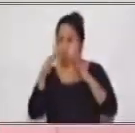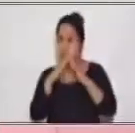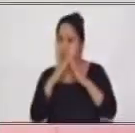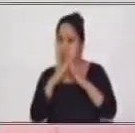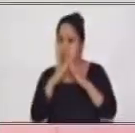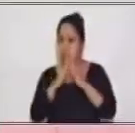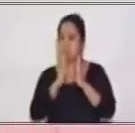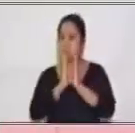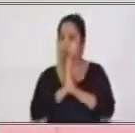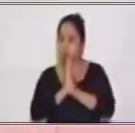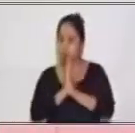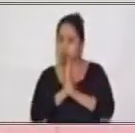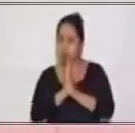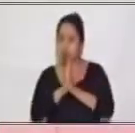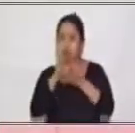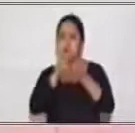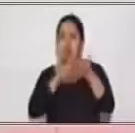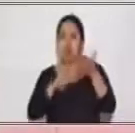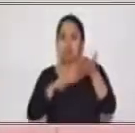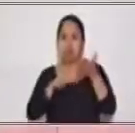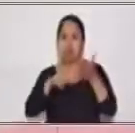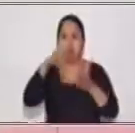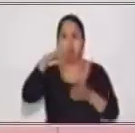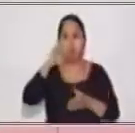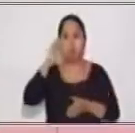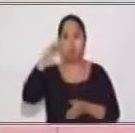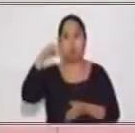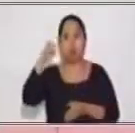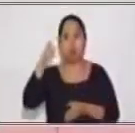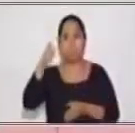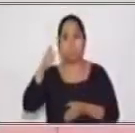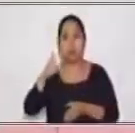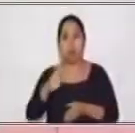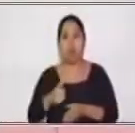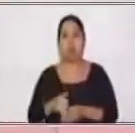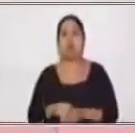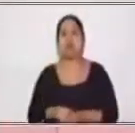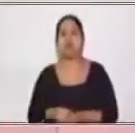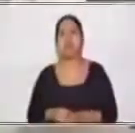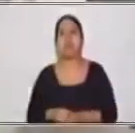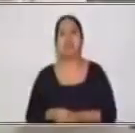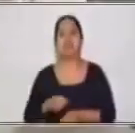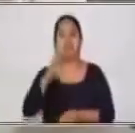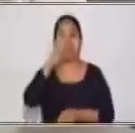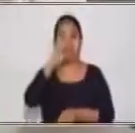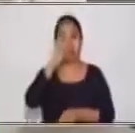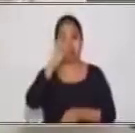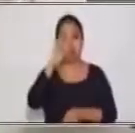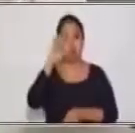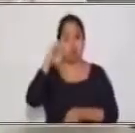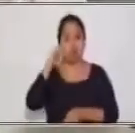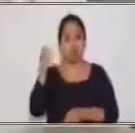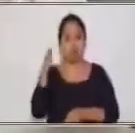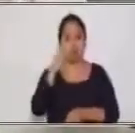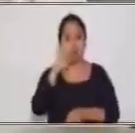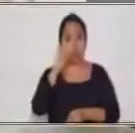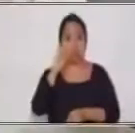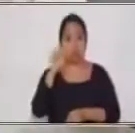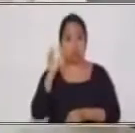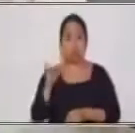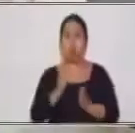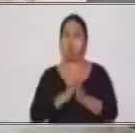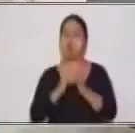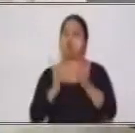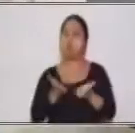que usted lo realizara, poder leer un poema de Rubén Darío que se llama A Margarita de Bay, se lo recomiendo. Es un poema de